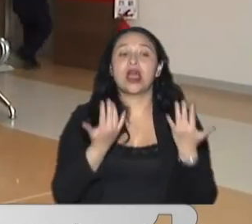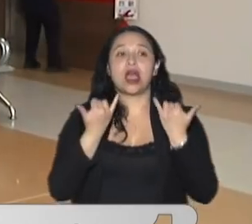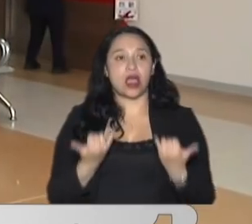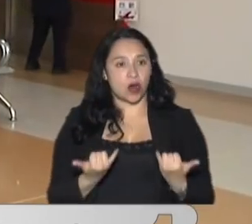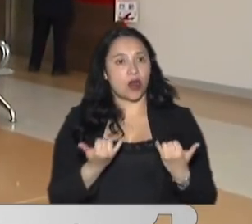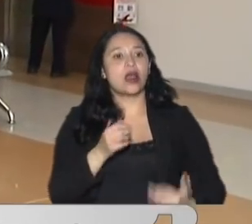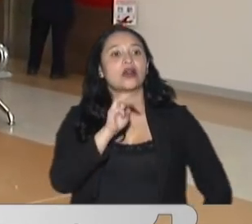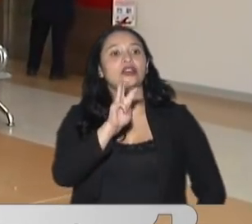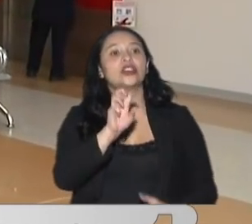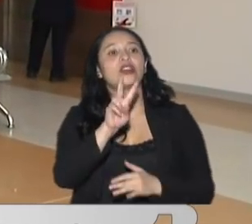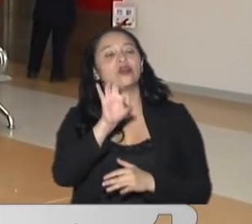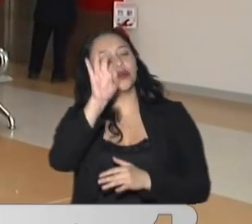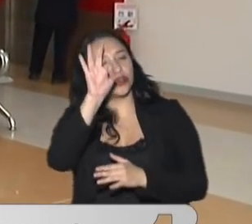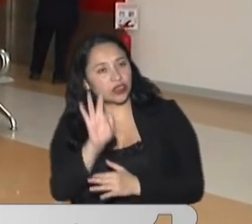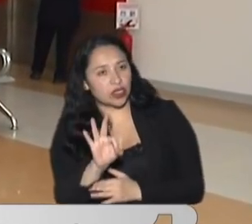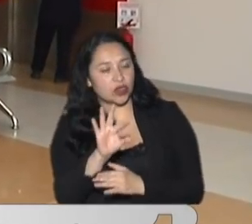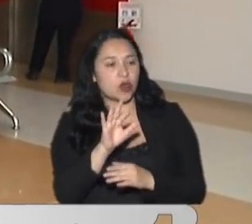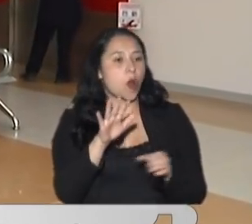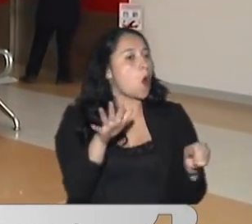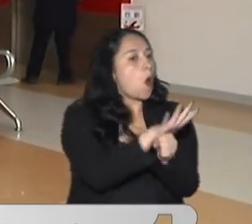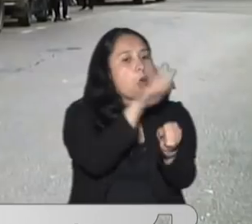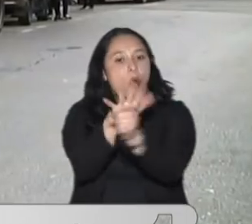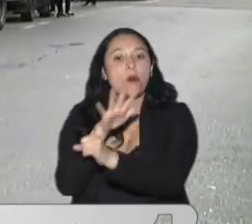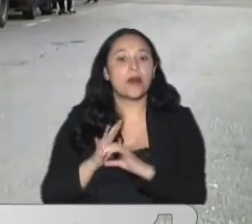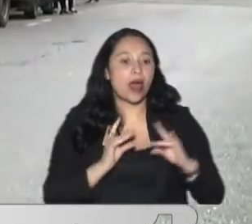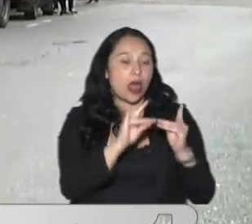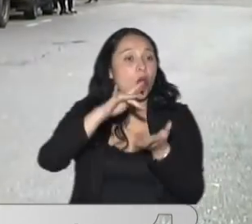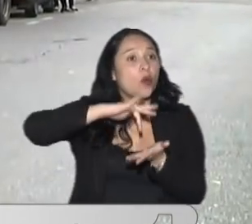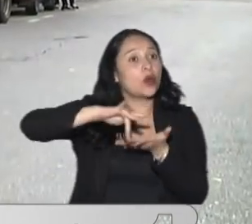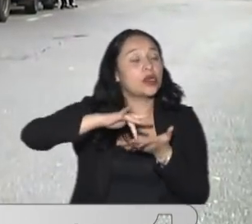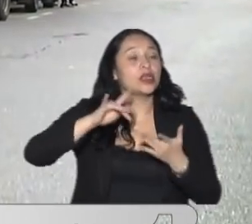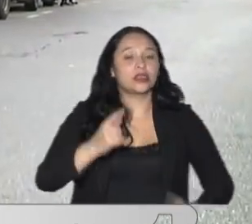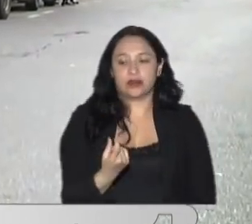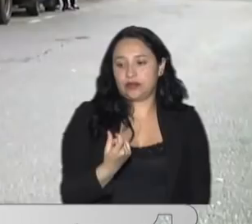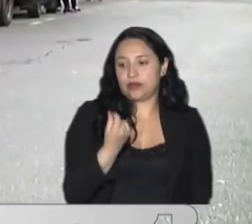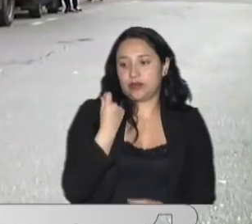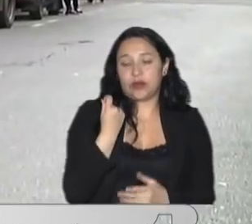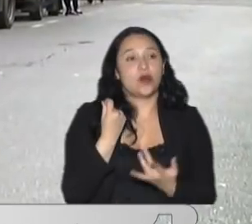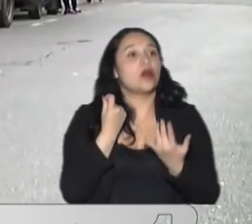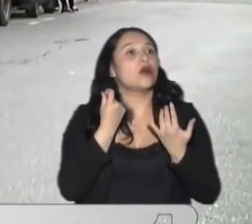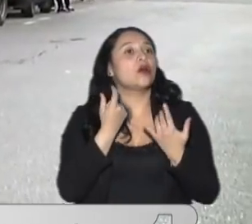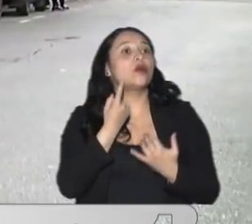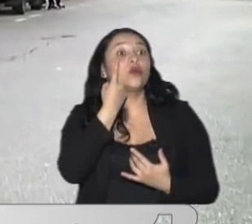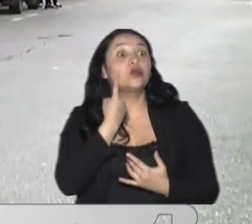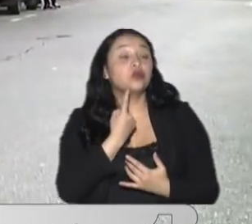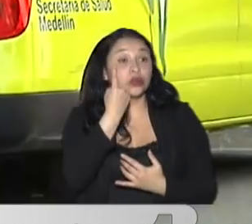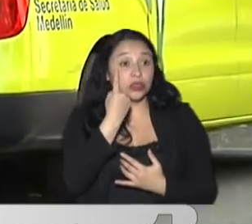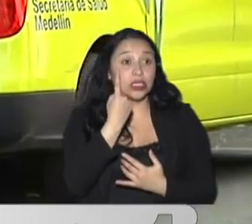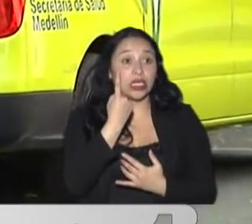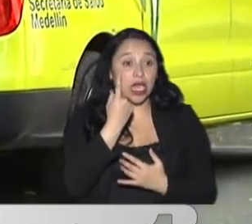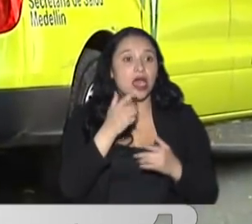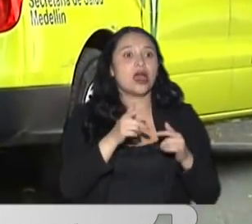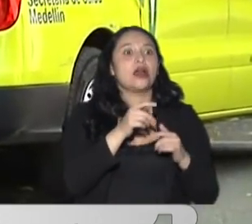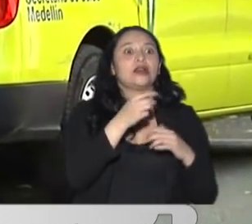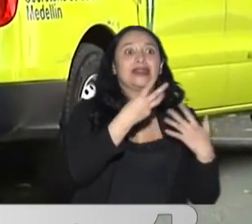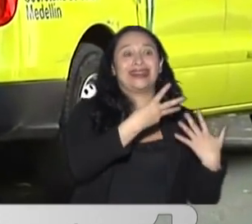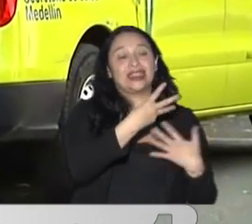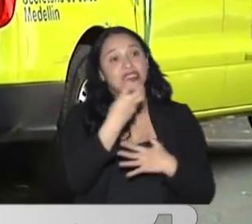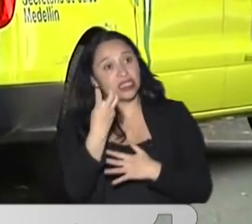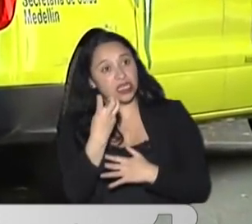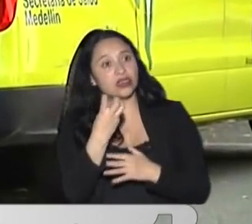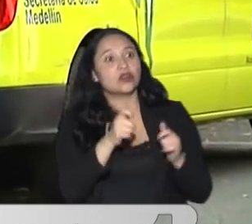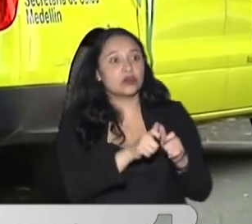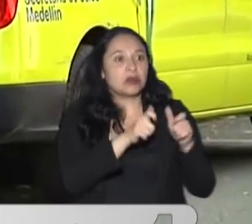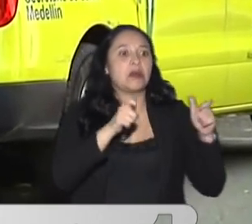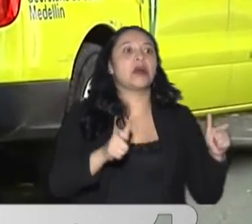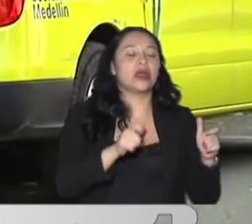de camas UCI. Según las autoridades de salud, en el último día hubo 343 pacientes COVID en UCI,